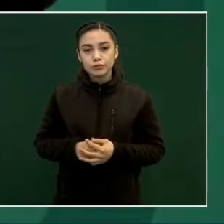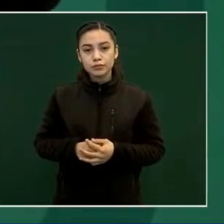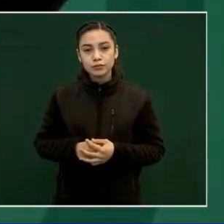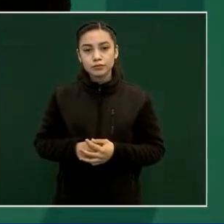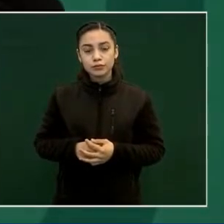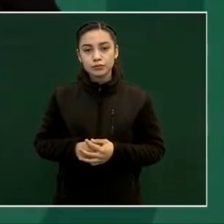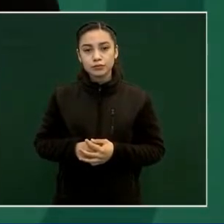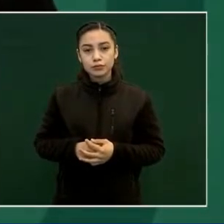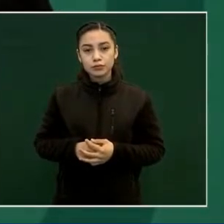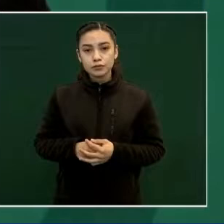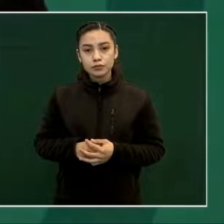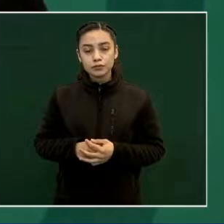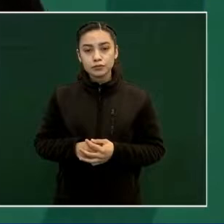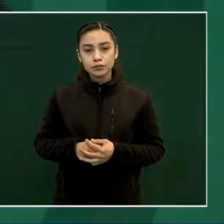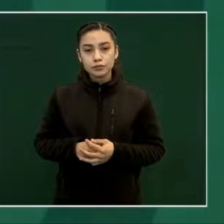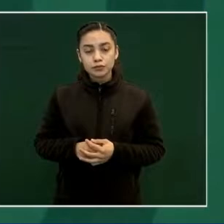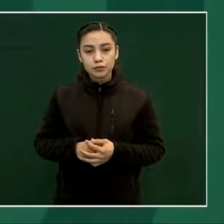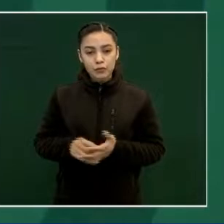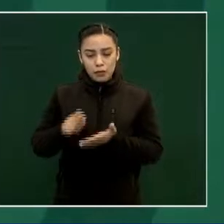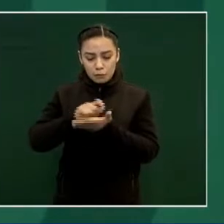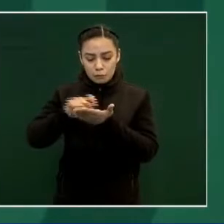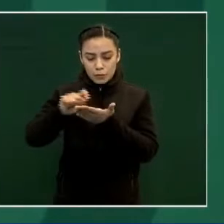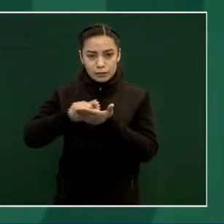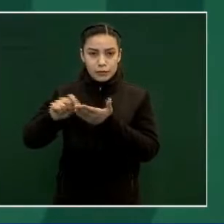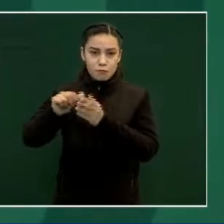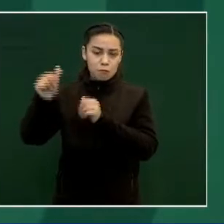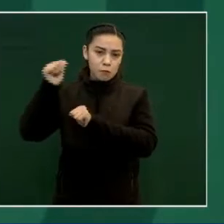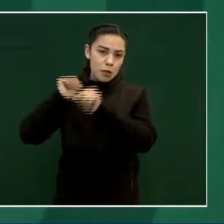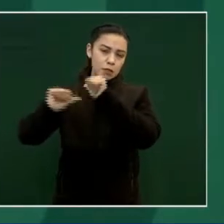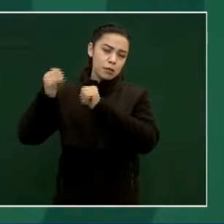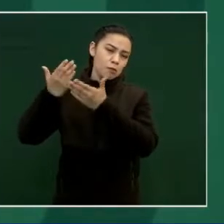del régimen antiguo.